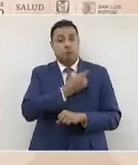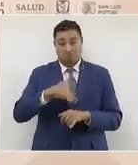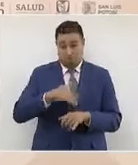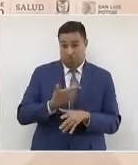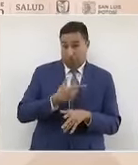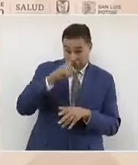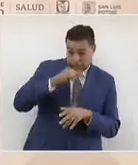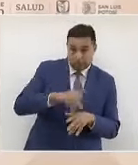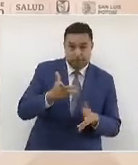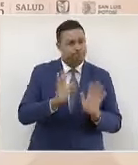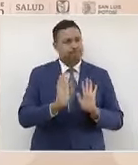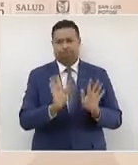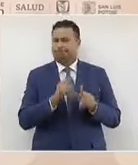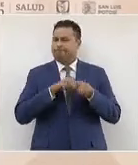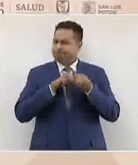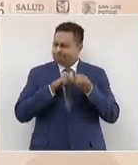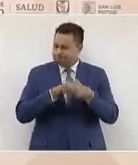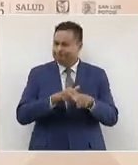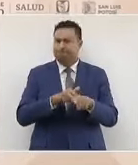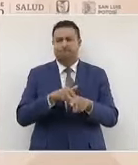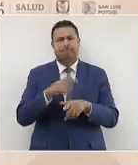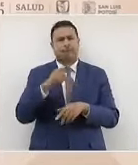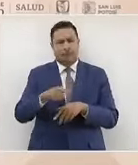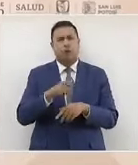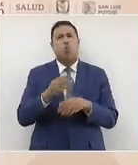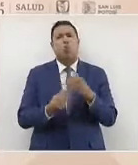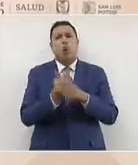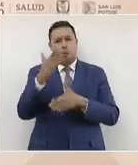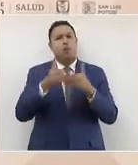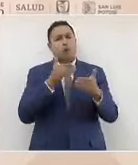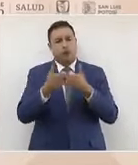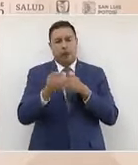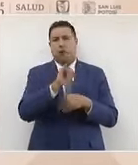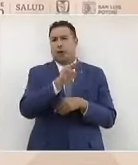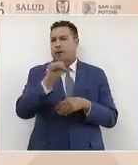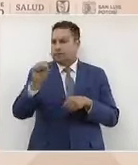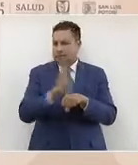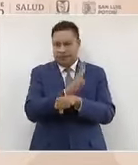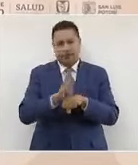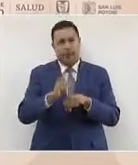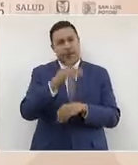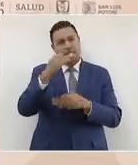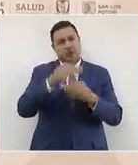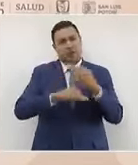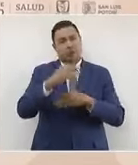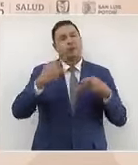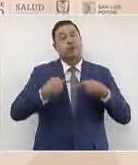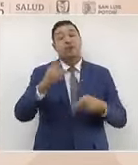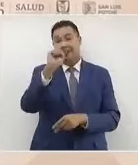fallaremos. Vamos por el nuevo modelo IMSS Bienestar en beneficio de las y los